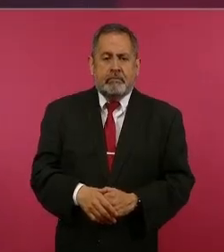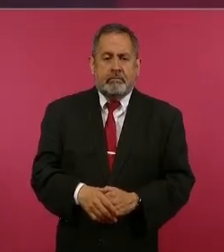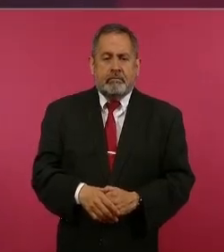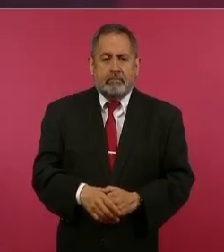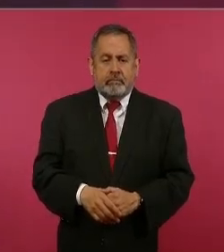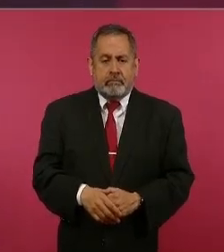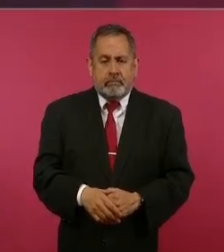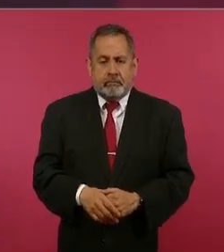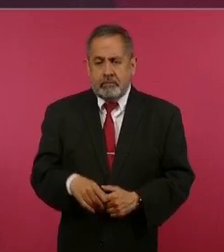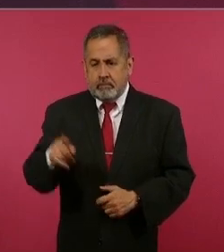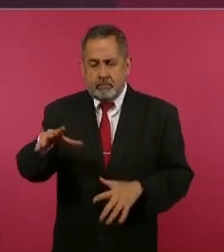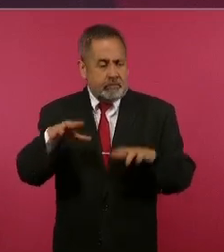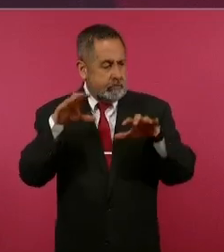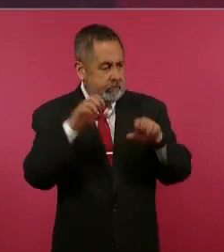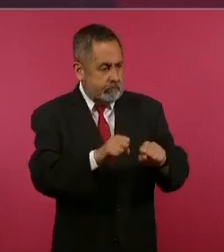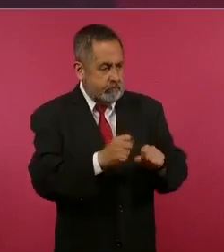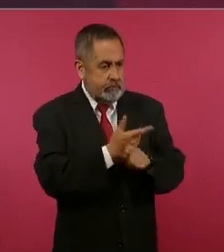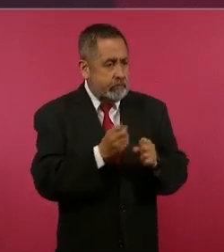los ajustician.